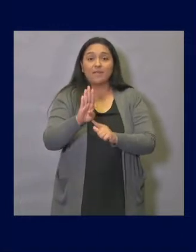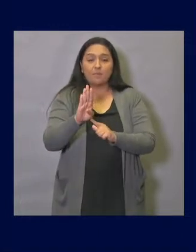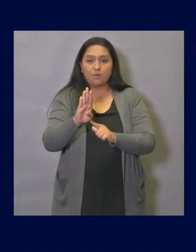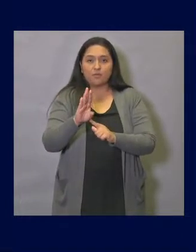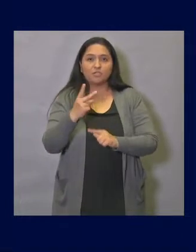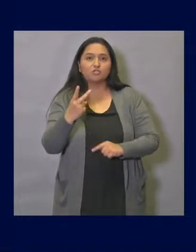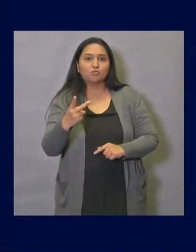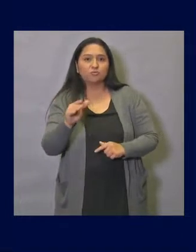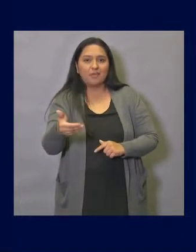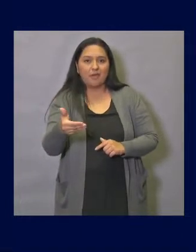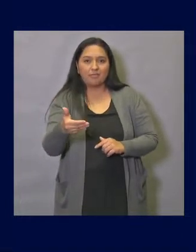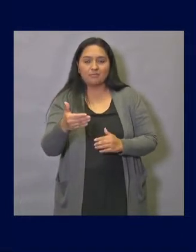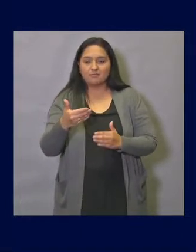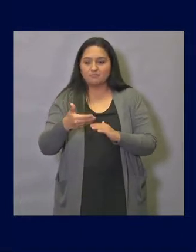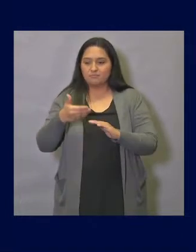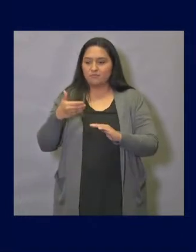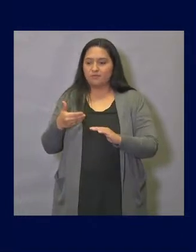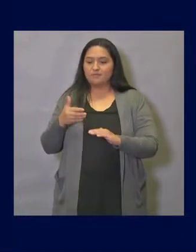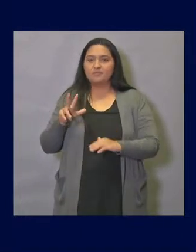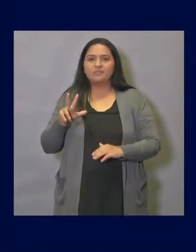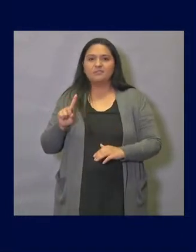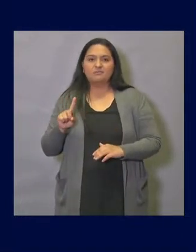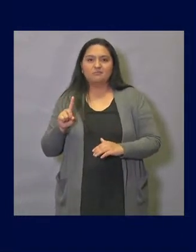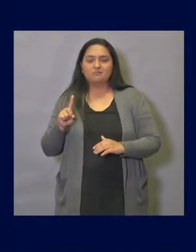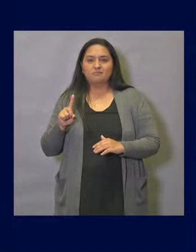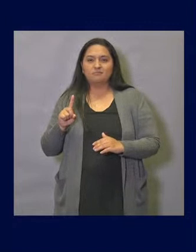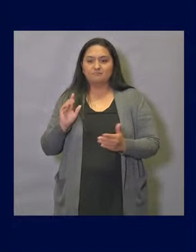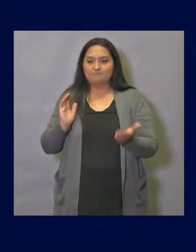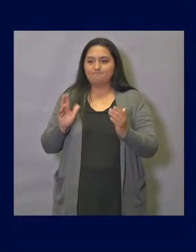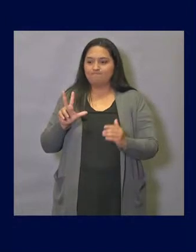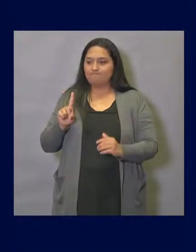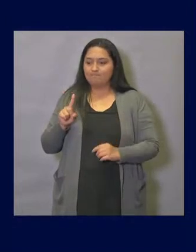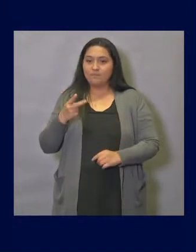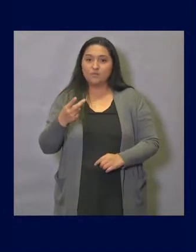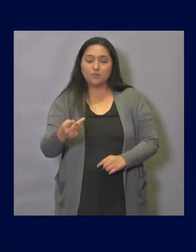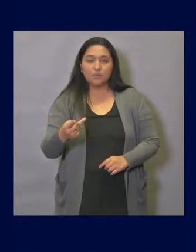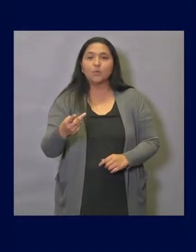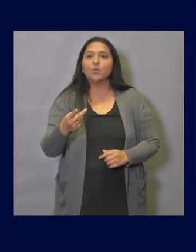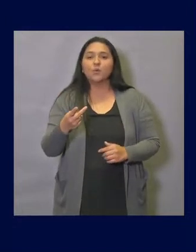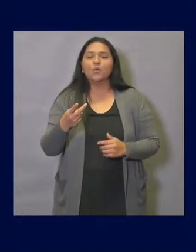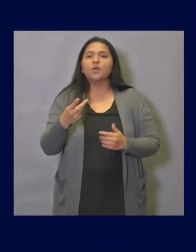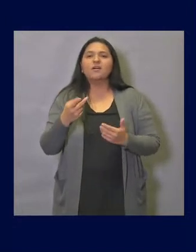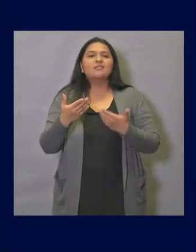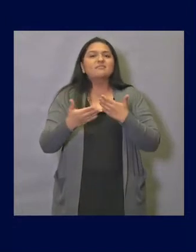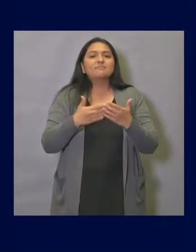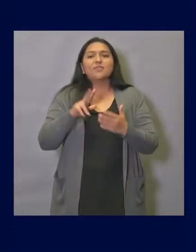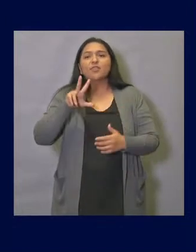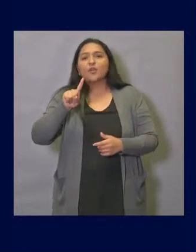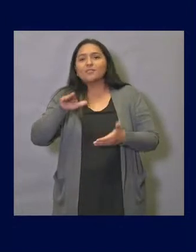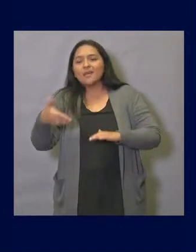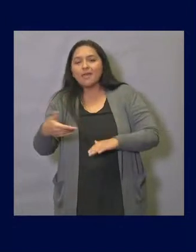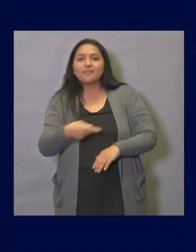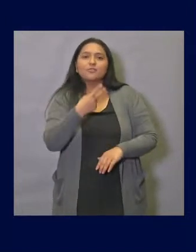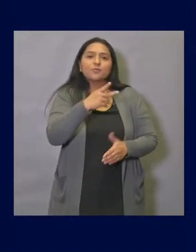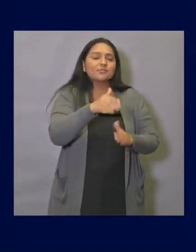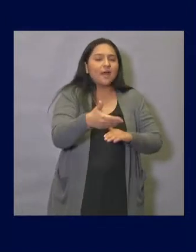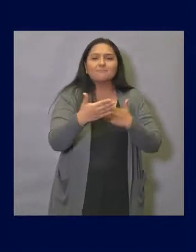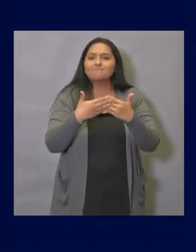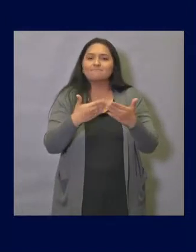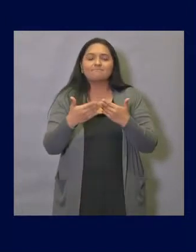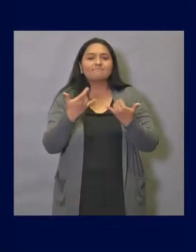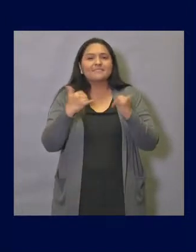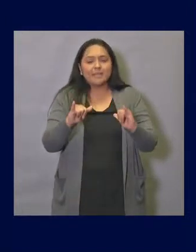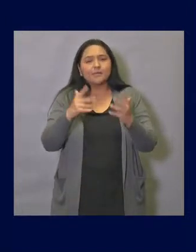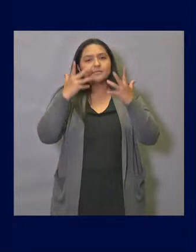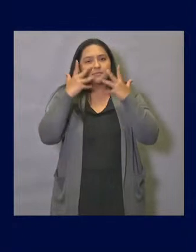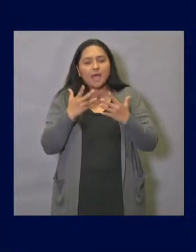trabajadores de salud. Estos números, sin importar cuáles sean, son trágicos y lamentamos la pérdida de todos